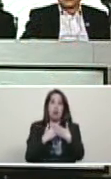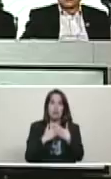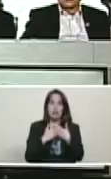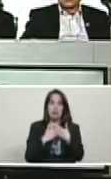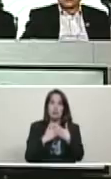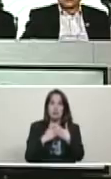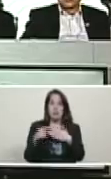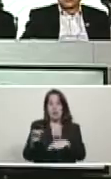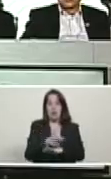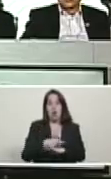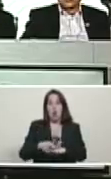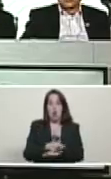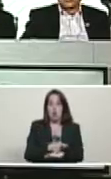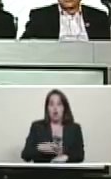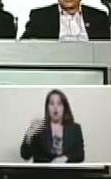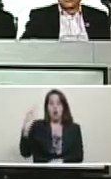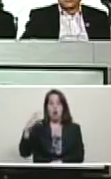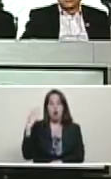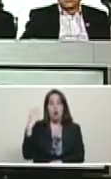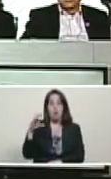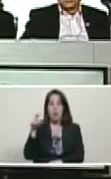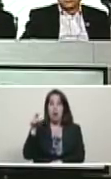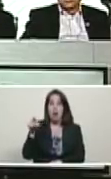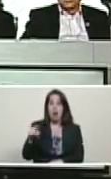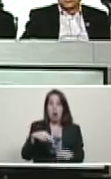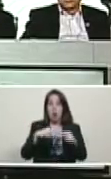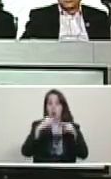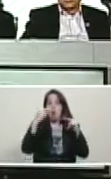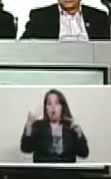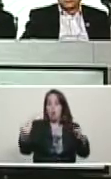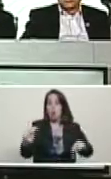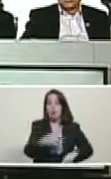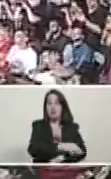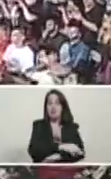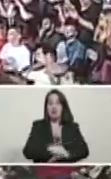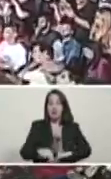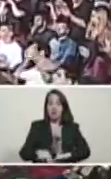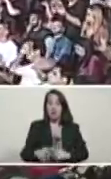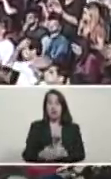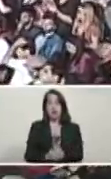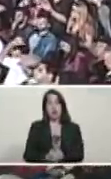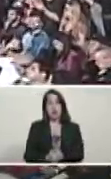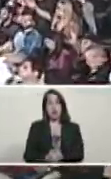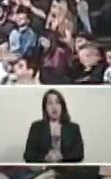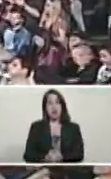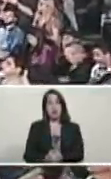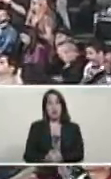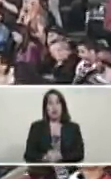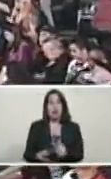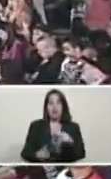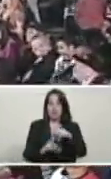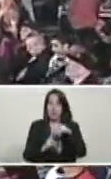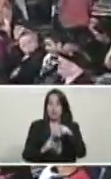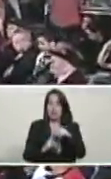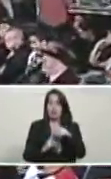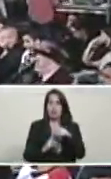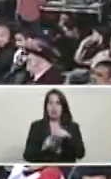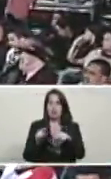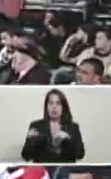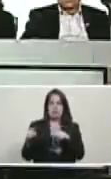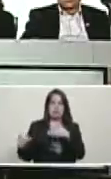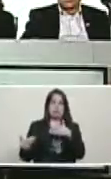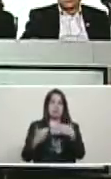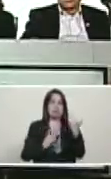del gobierno colombiano en los puentes fronterizos del estado táchira una agresión